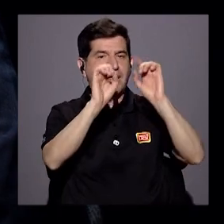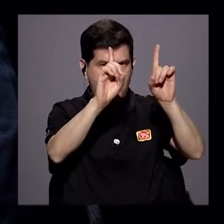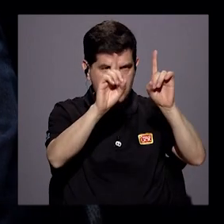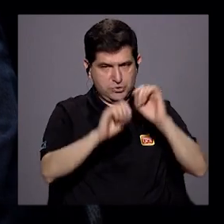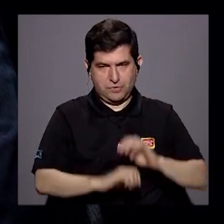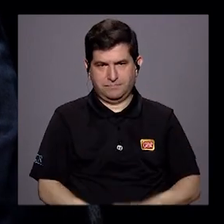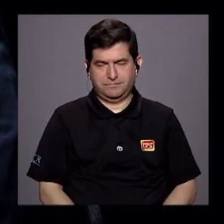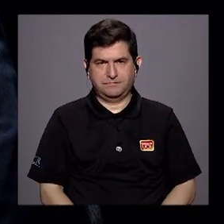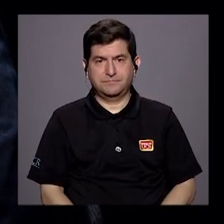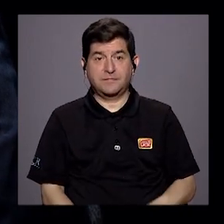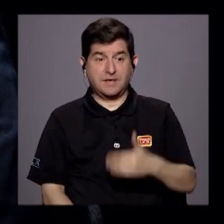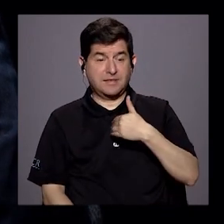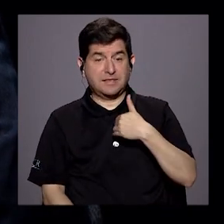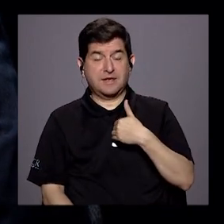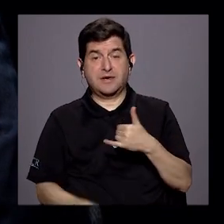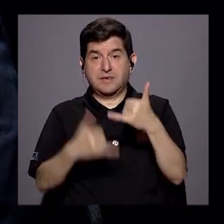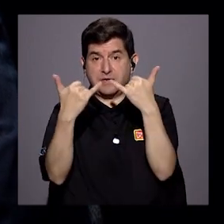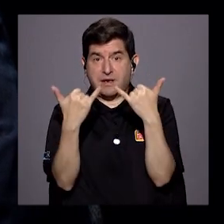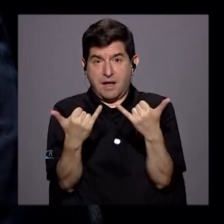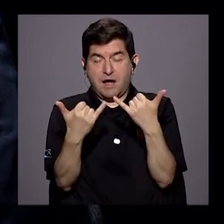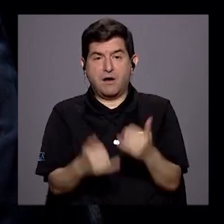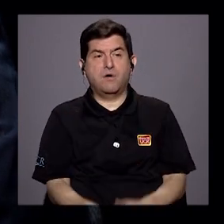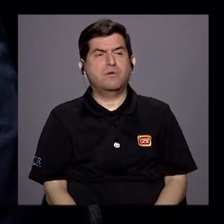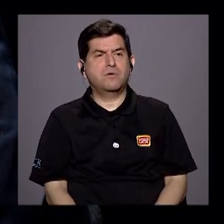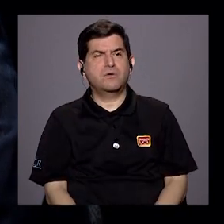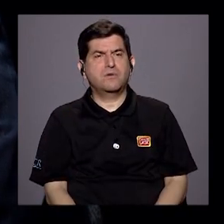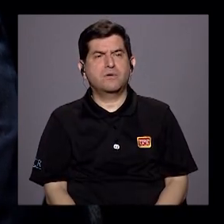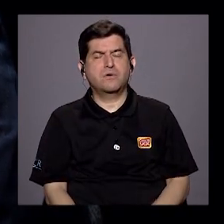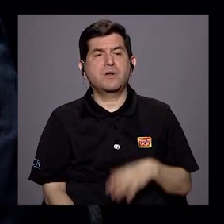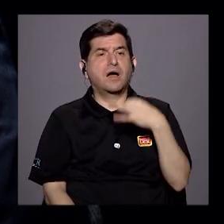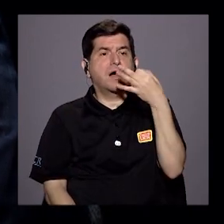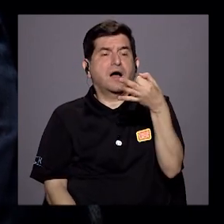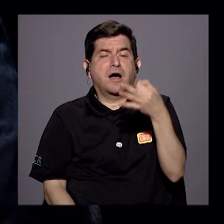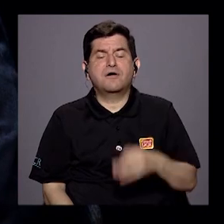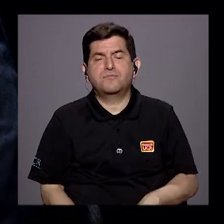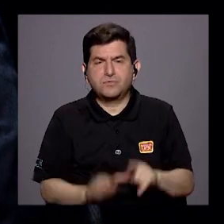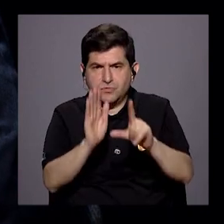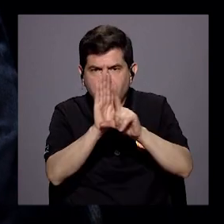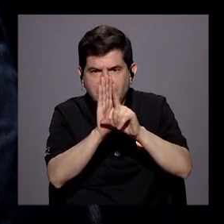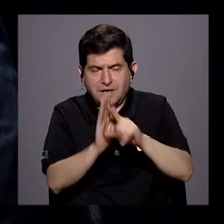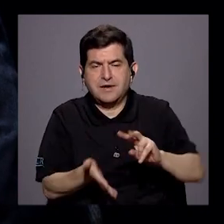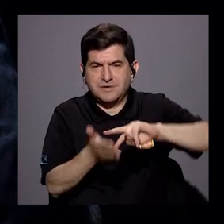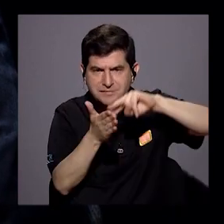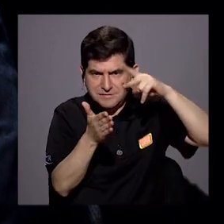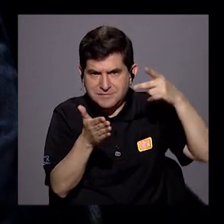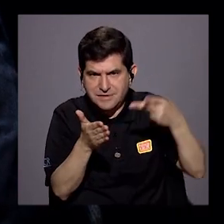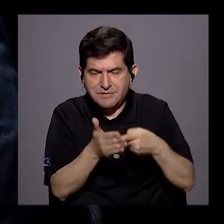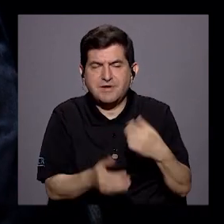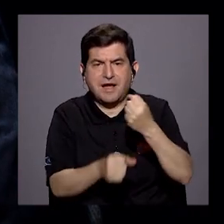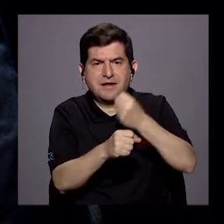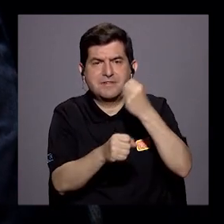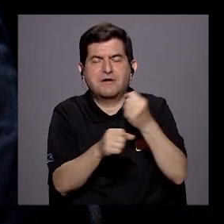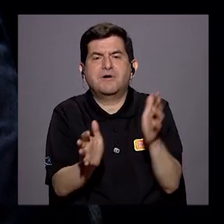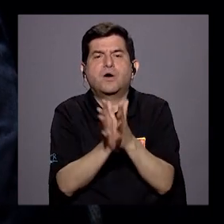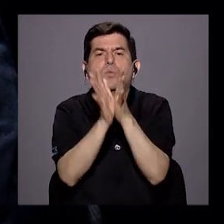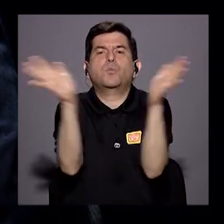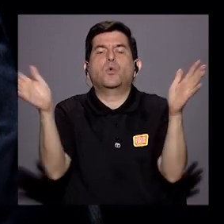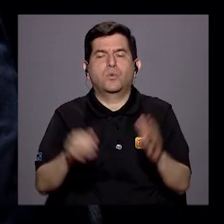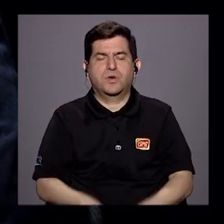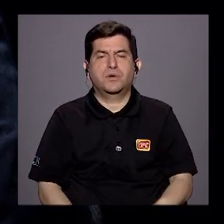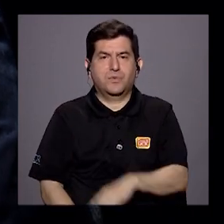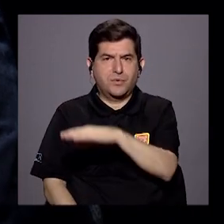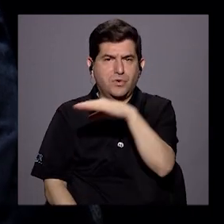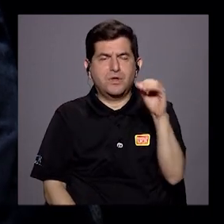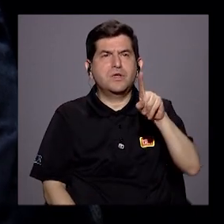en educación vea como tenemos de frente una próxima legislación alrededor de lo que va a significar se el empleo